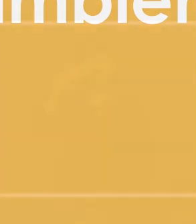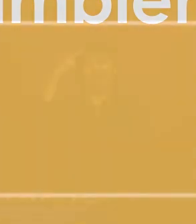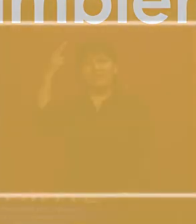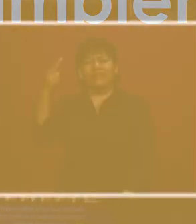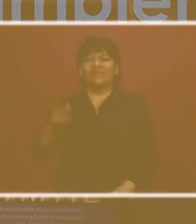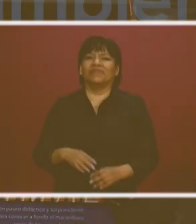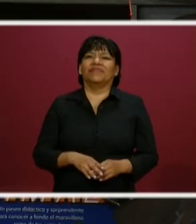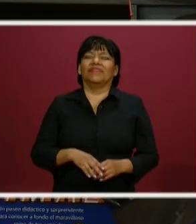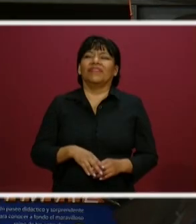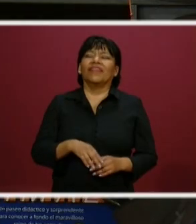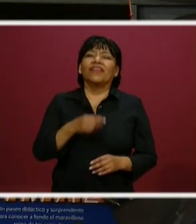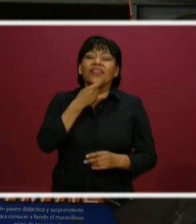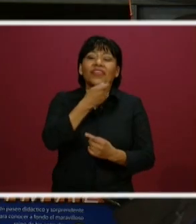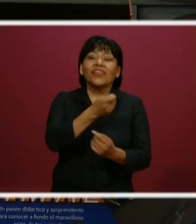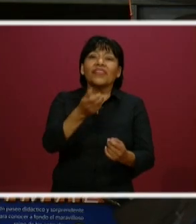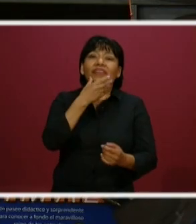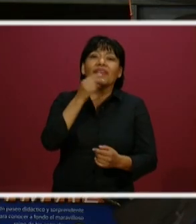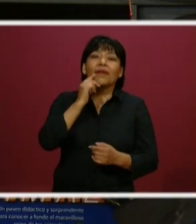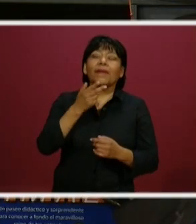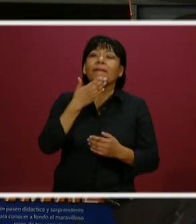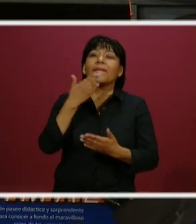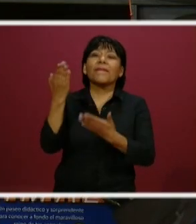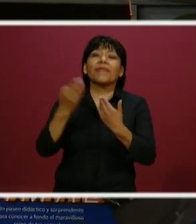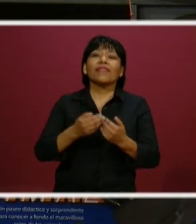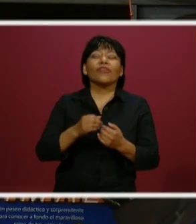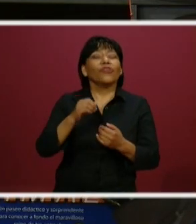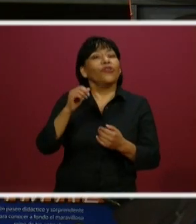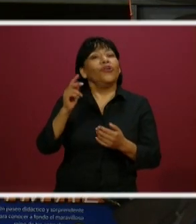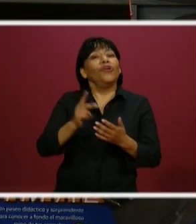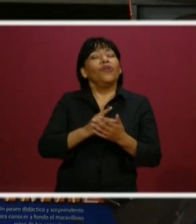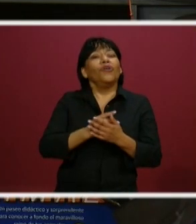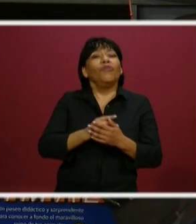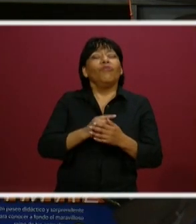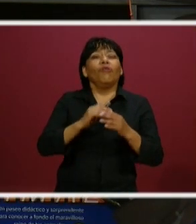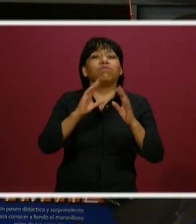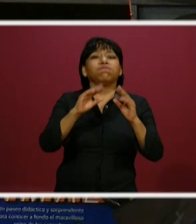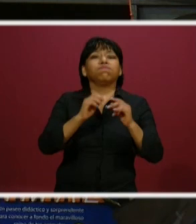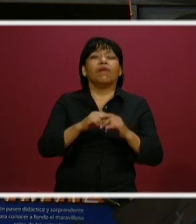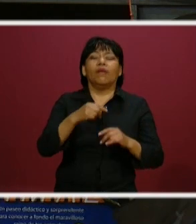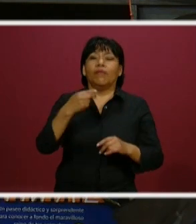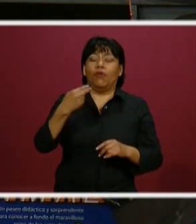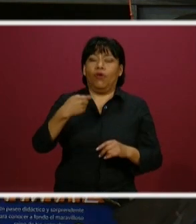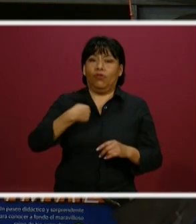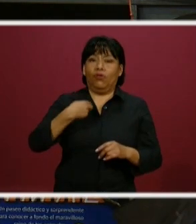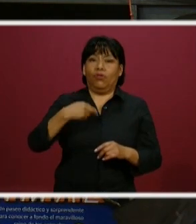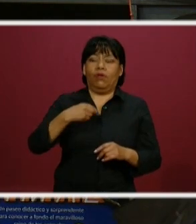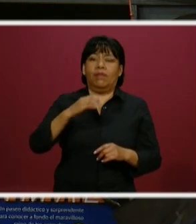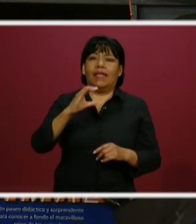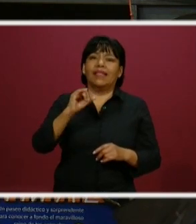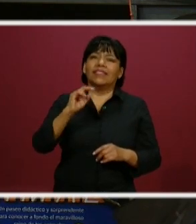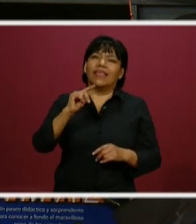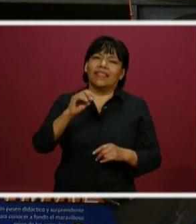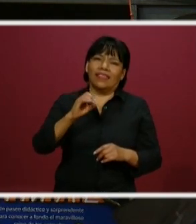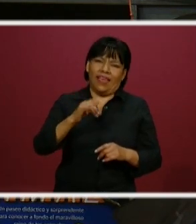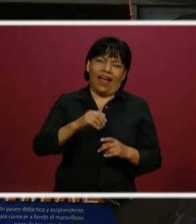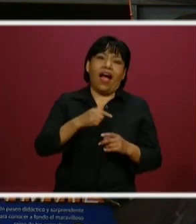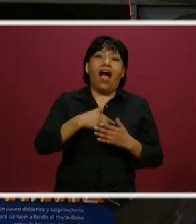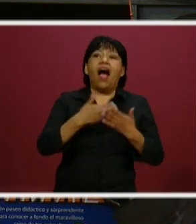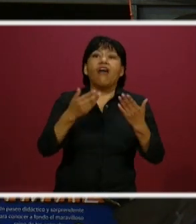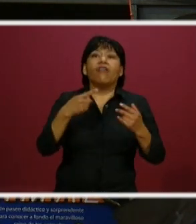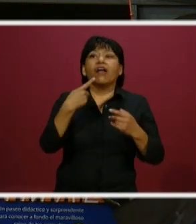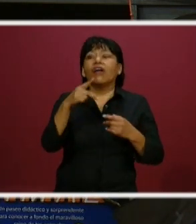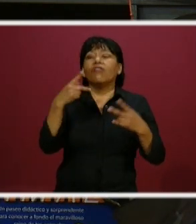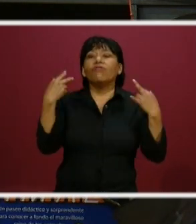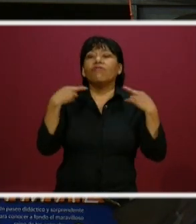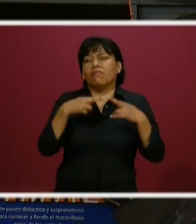y tal chicos y chicas bienvenidos a una nueva cápsula mi nombre es cintia y el día de hoy voy a ser tu maestra en esta breve